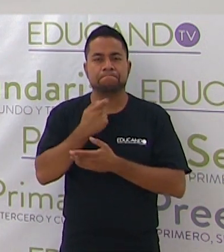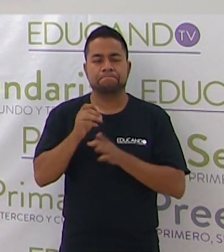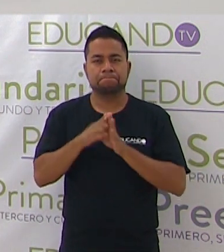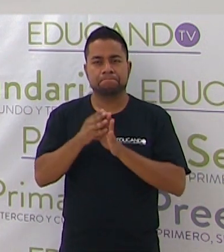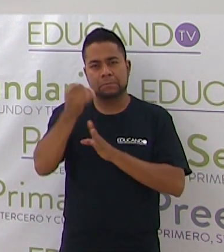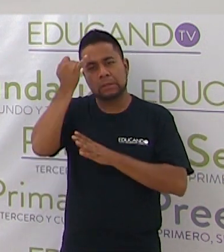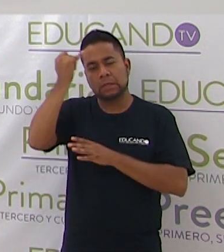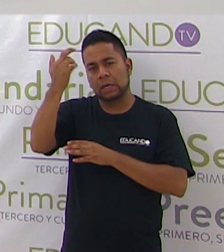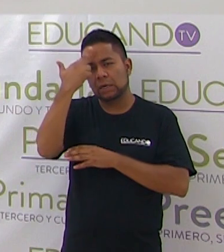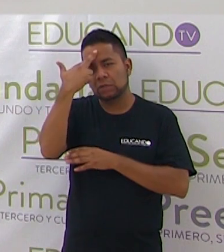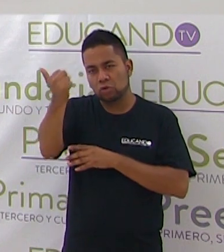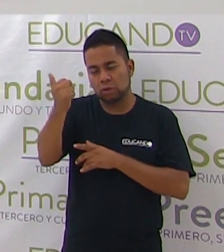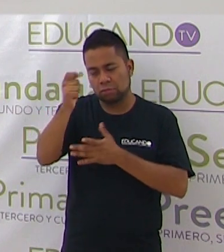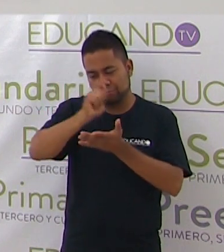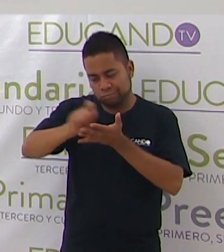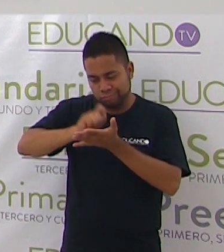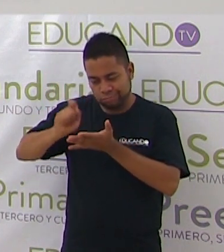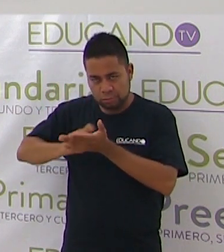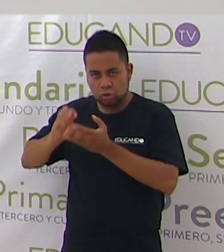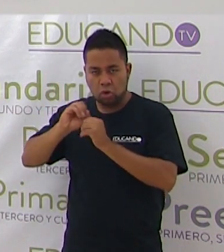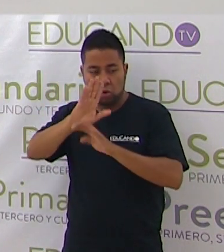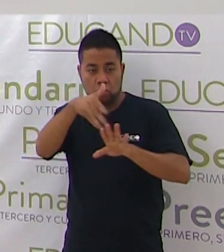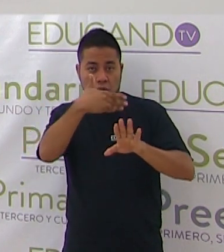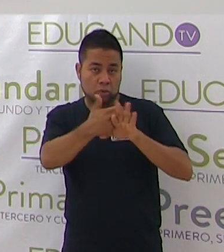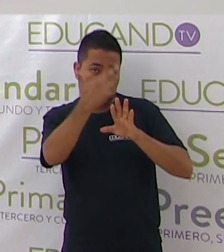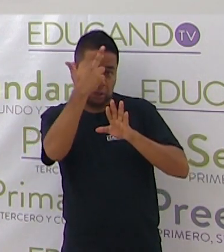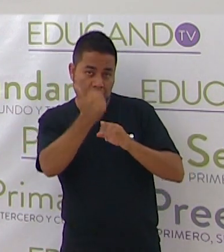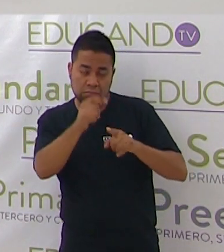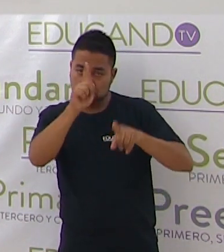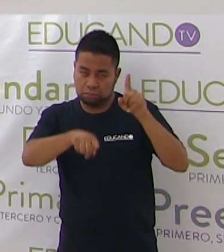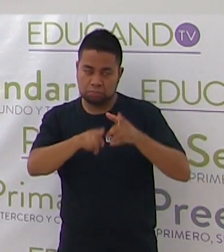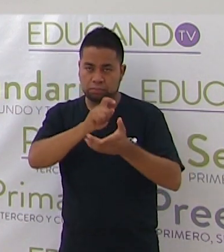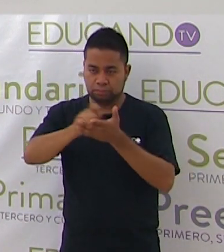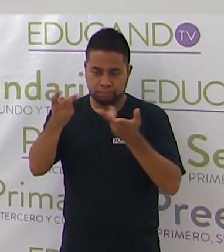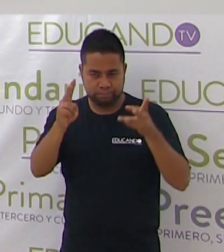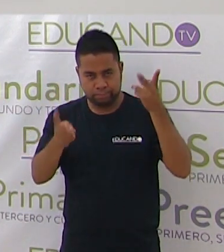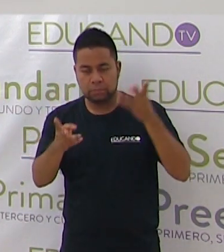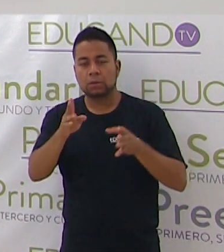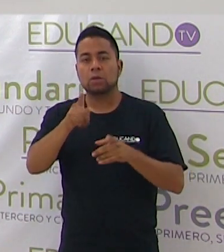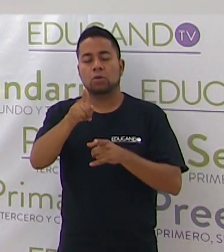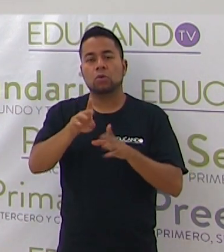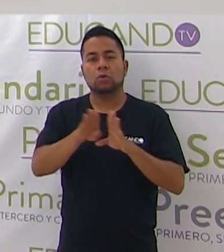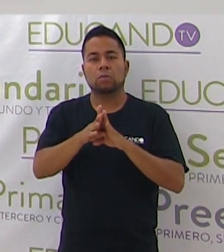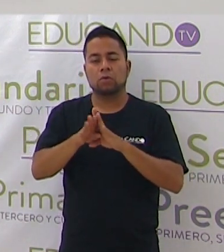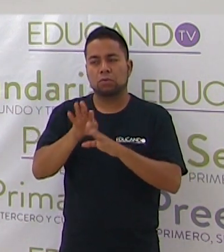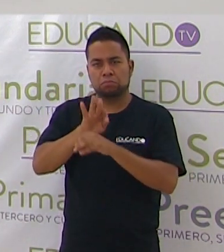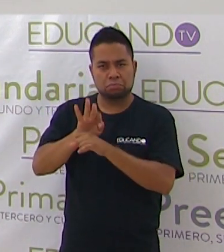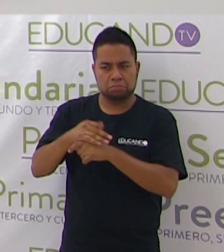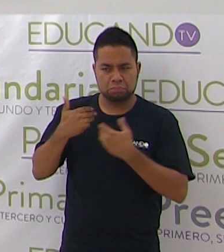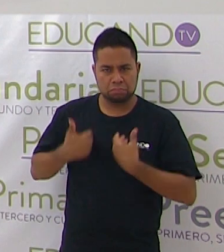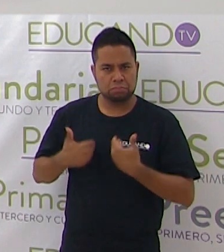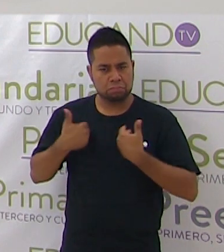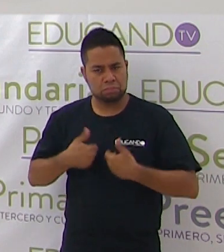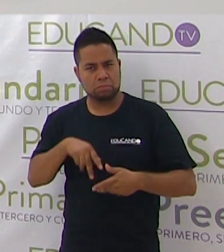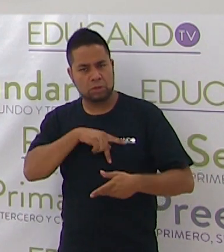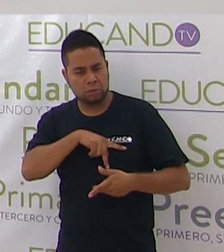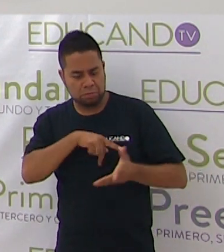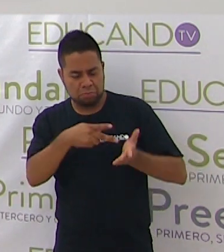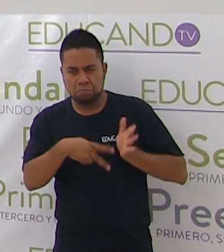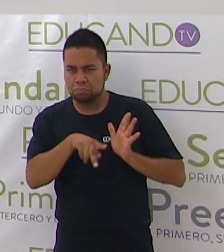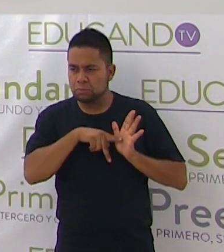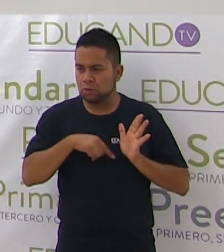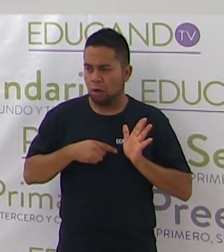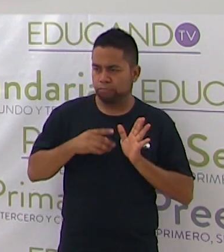sus argumentos o sus contraargumentos y van a defender su tesis con sus